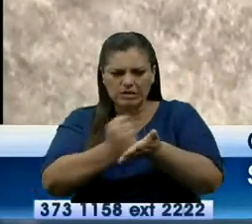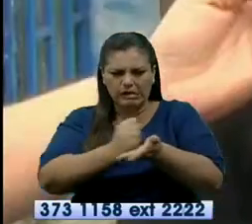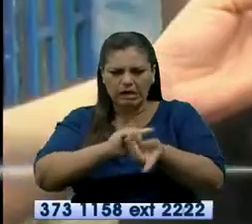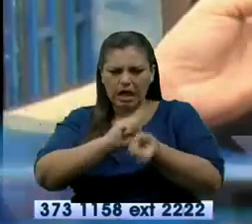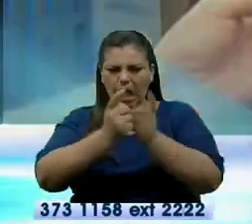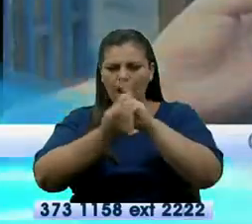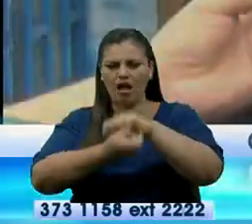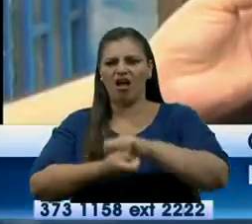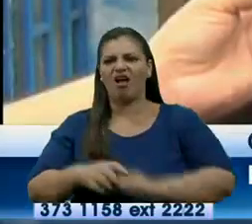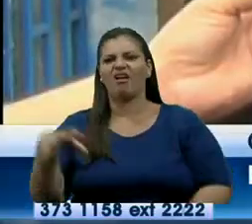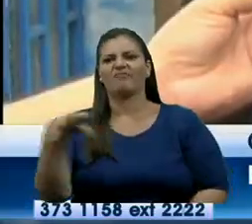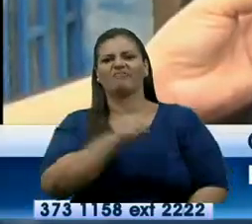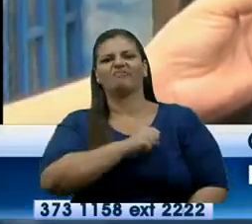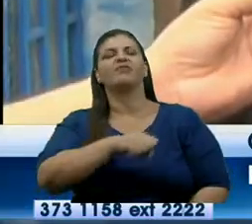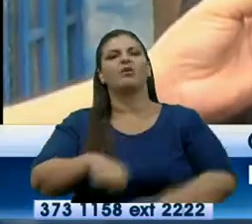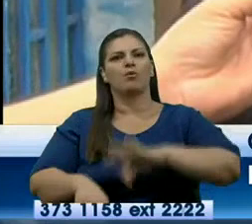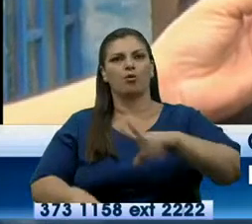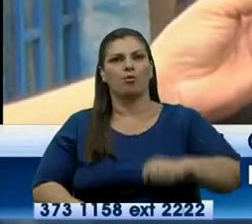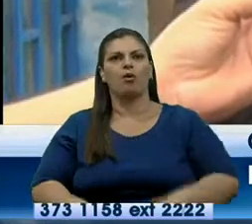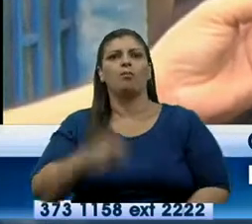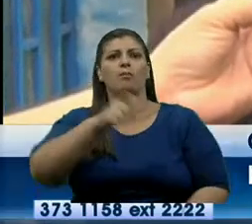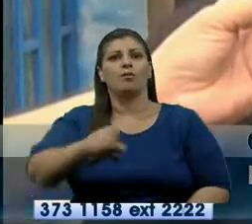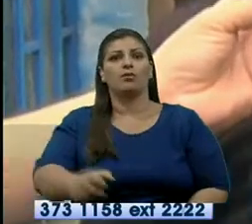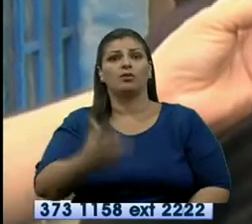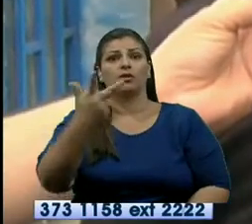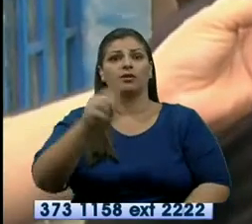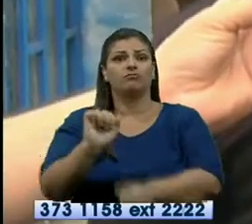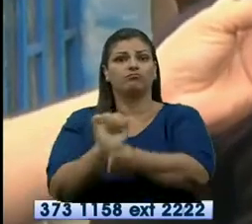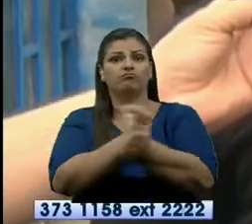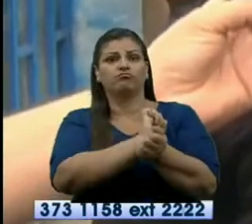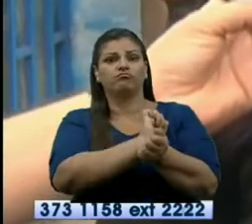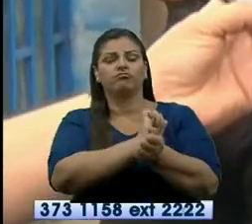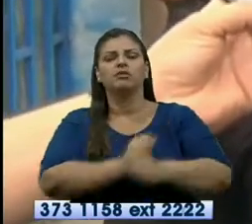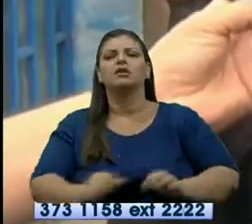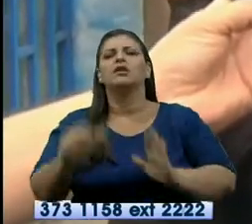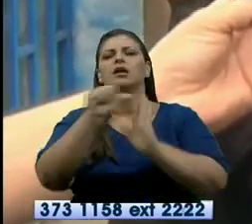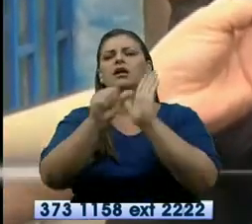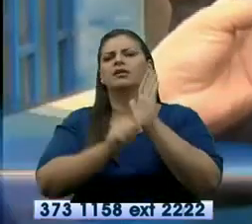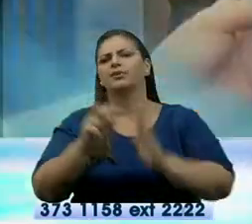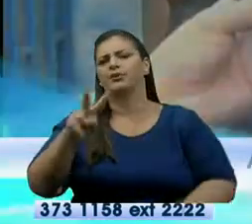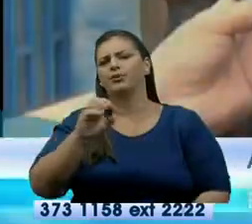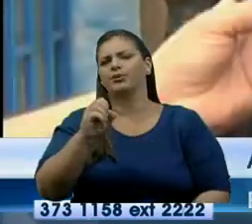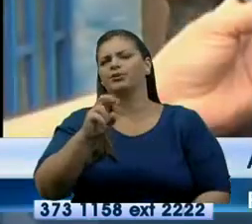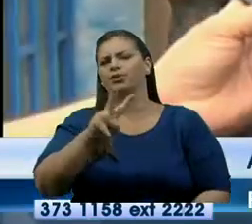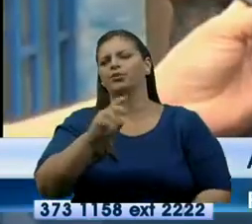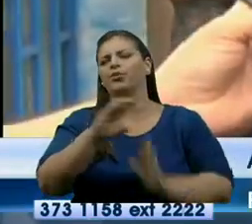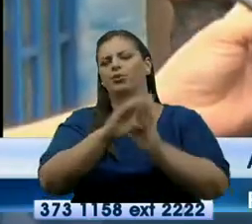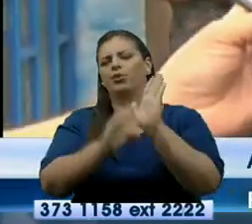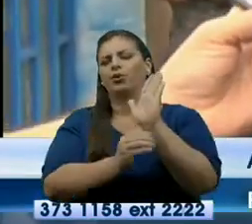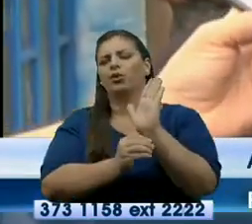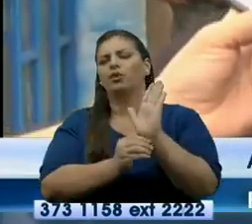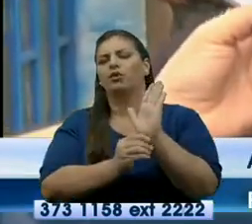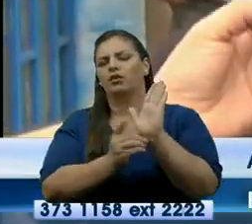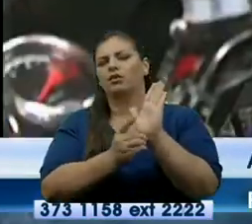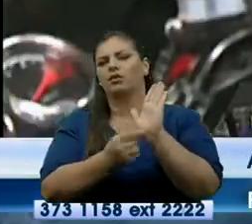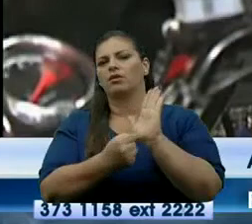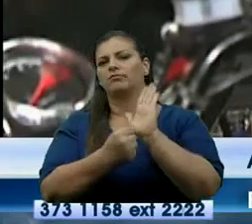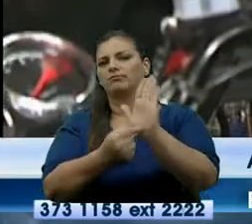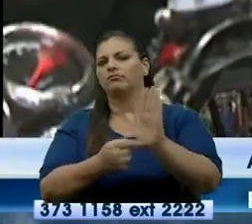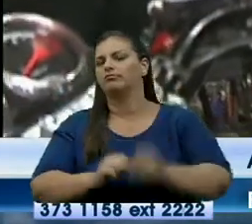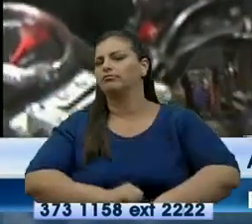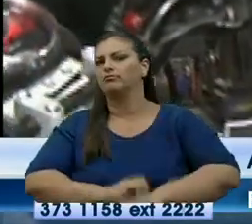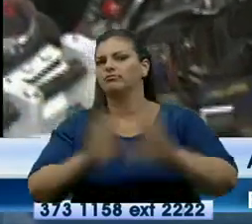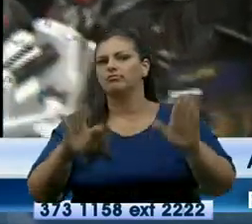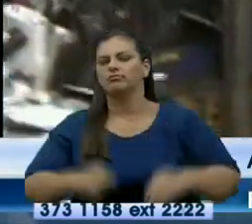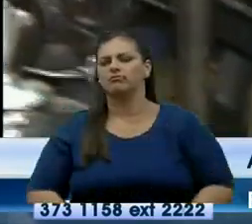aprehendidas. El delito de receptación tipificado y reprimido en el artículo 202 del Código Orgánico Integral Penal. La inspección